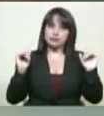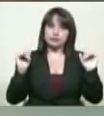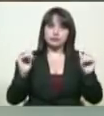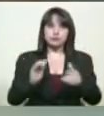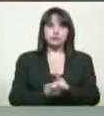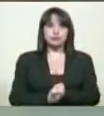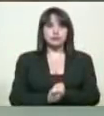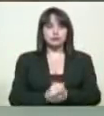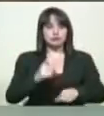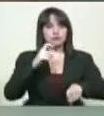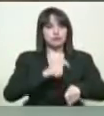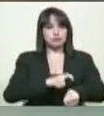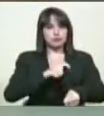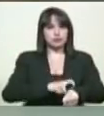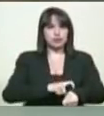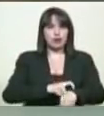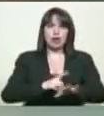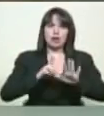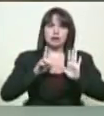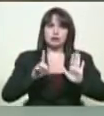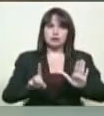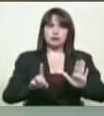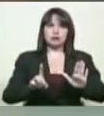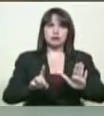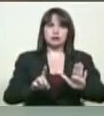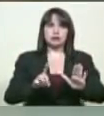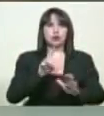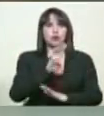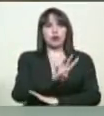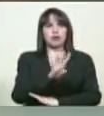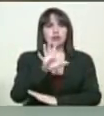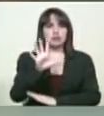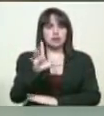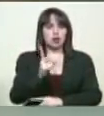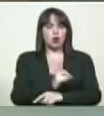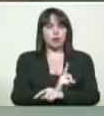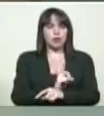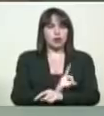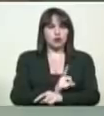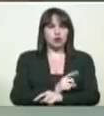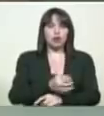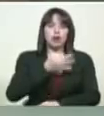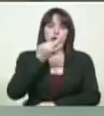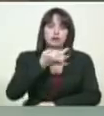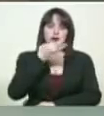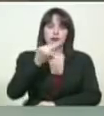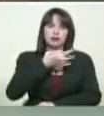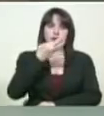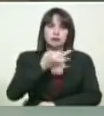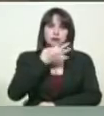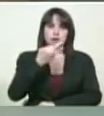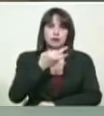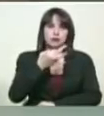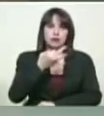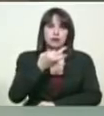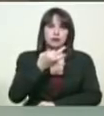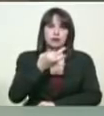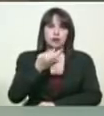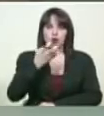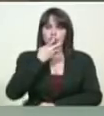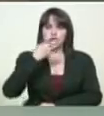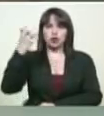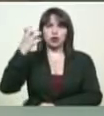siendo las 6 y 45 minutos de estas tardes con nuestro grito